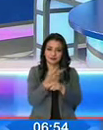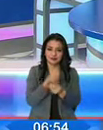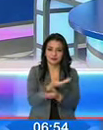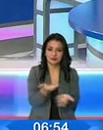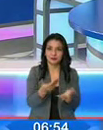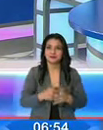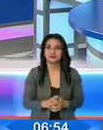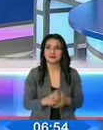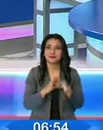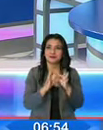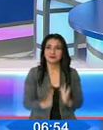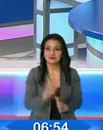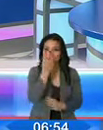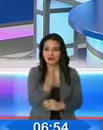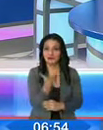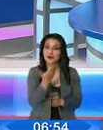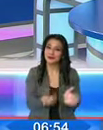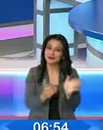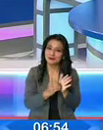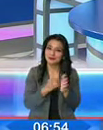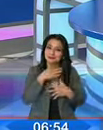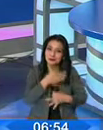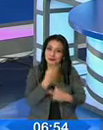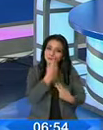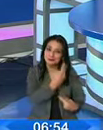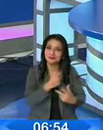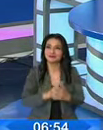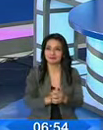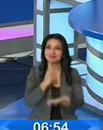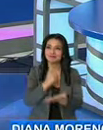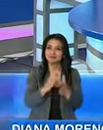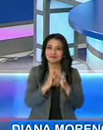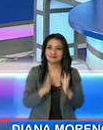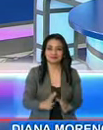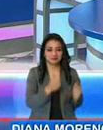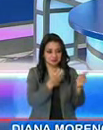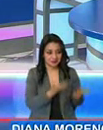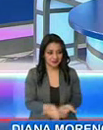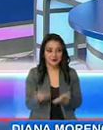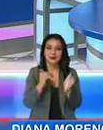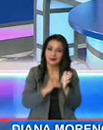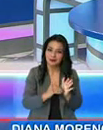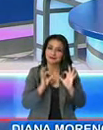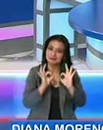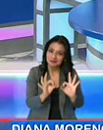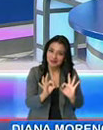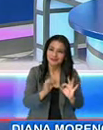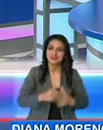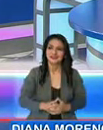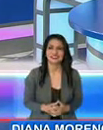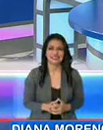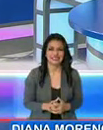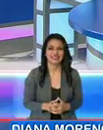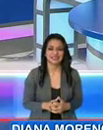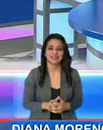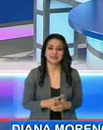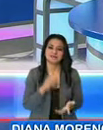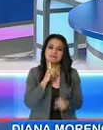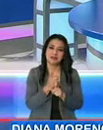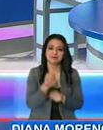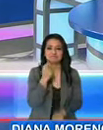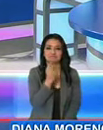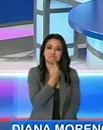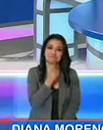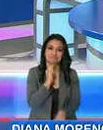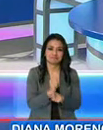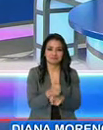Benita, placer verles de nuevo. Así es, Robert, amigos televidentes, bienvenido. Qué bueno tenerte de regreso. Gracias. Por acá, se te extrañó bastante. Lo propio. Qué